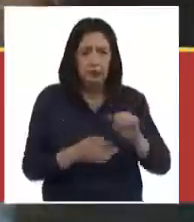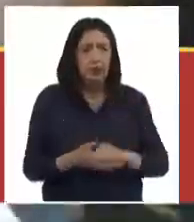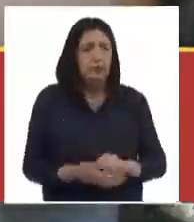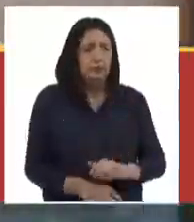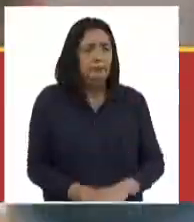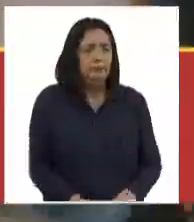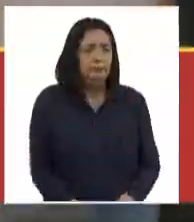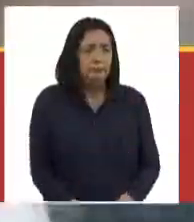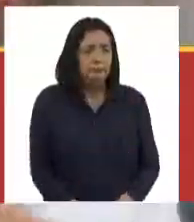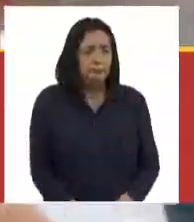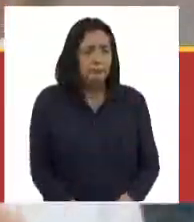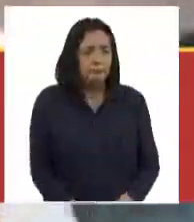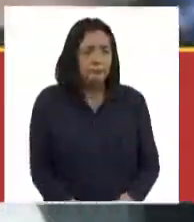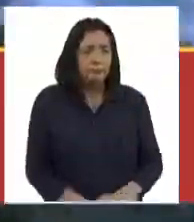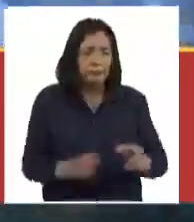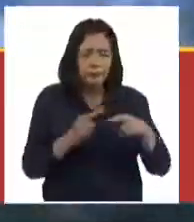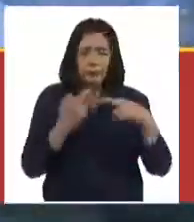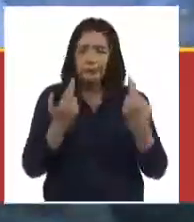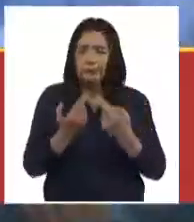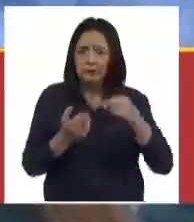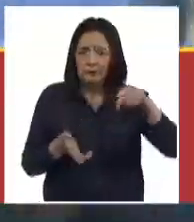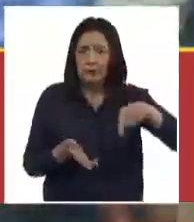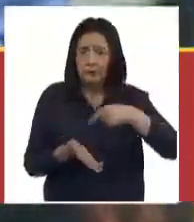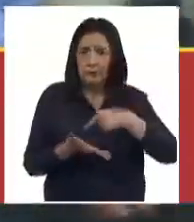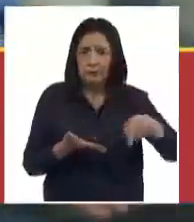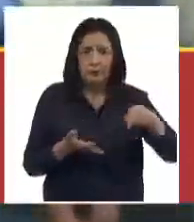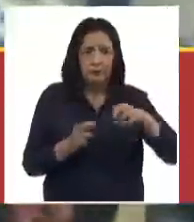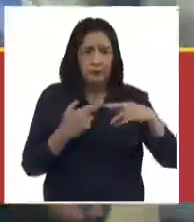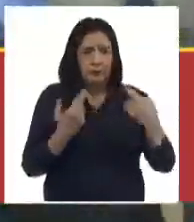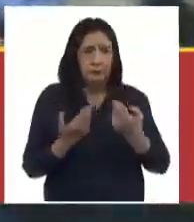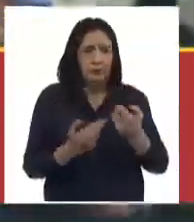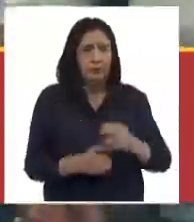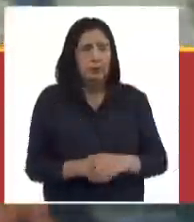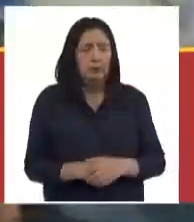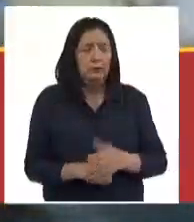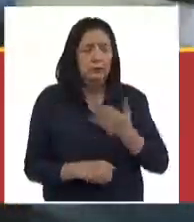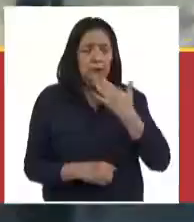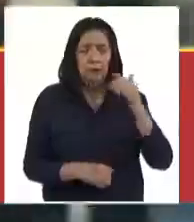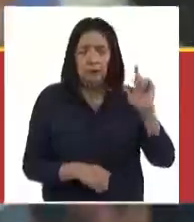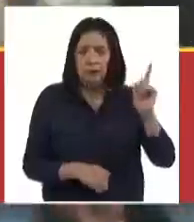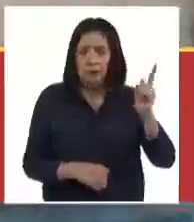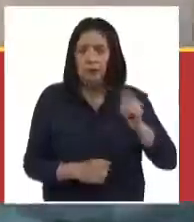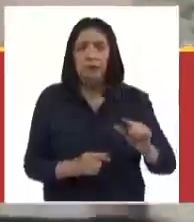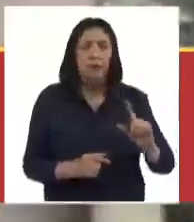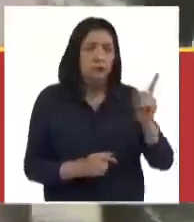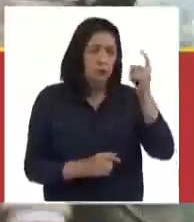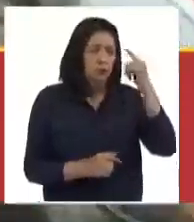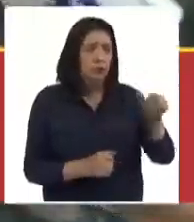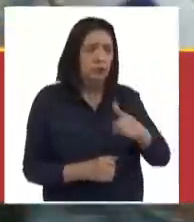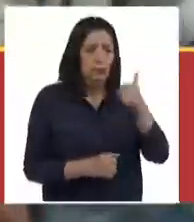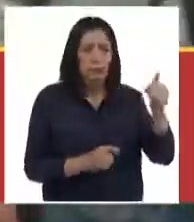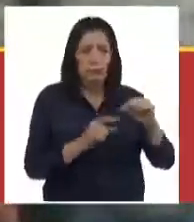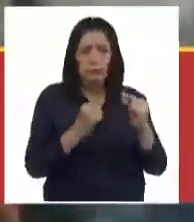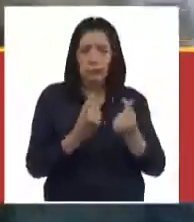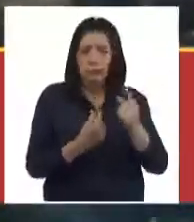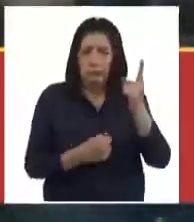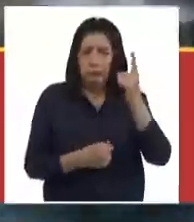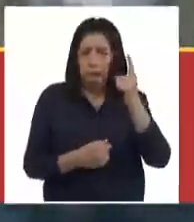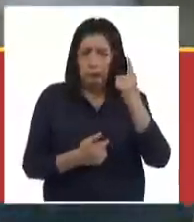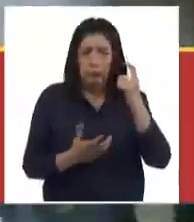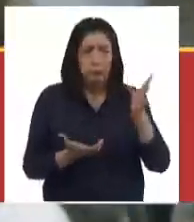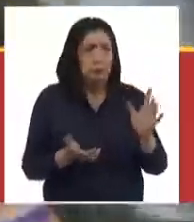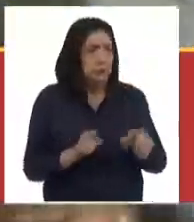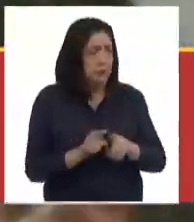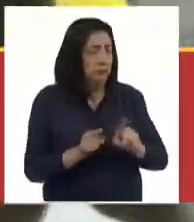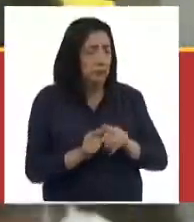va a reunirse esta semana con los líderes políticos de otros partidos. Además